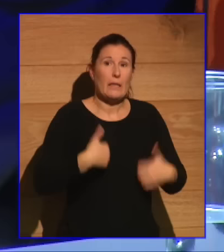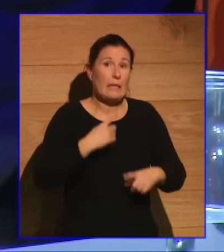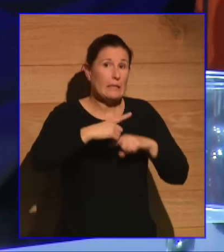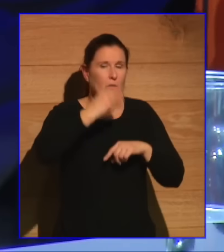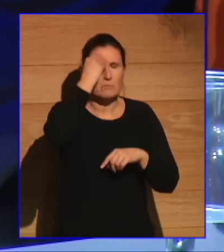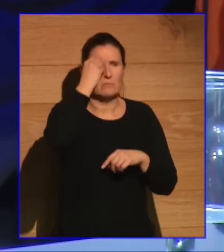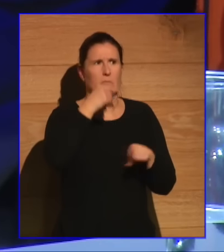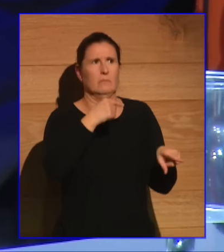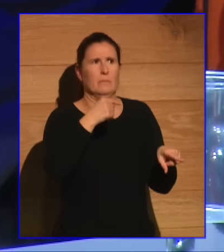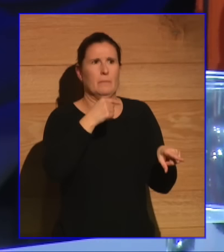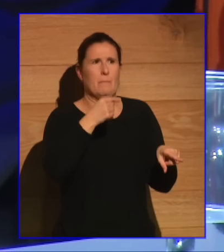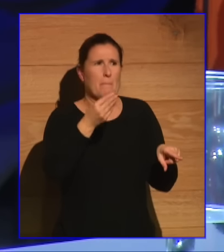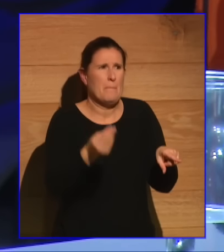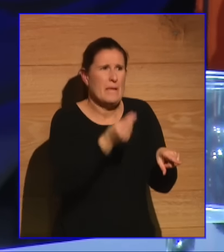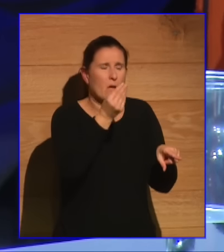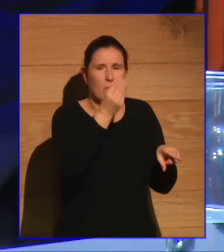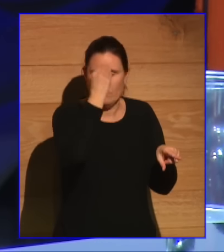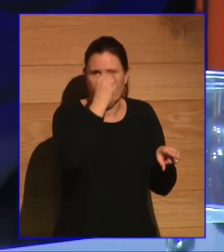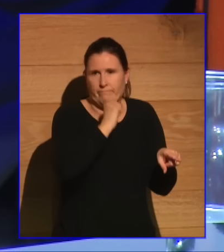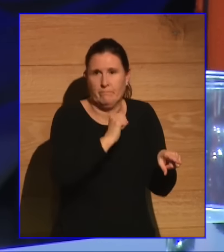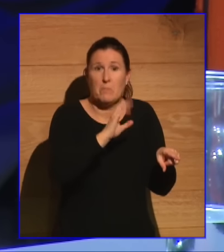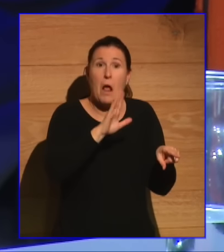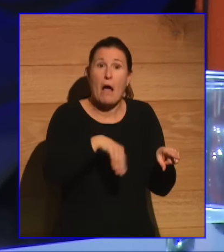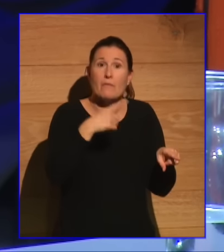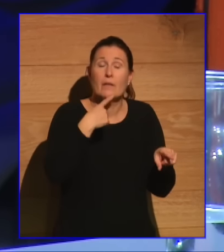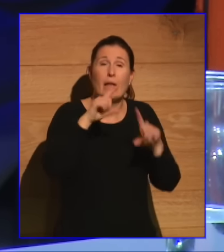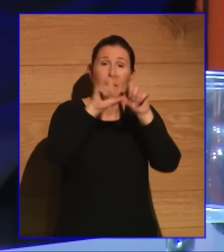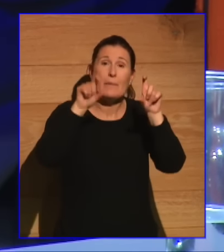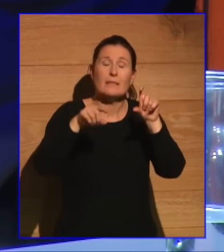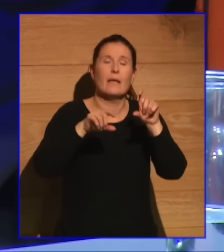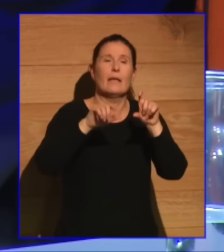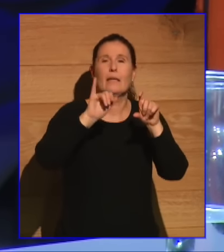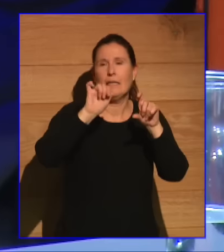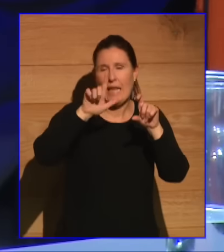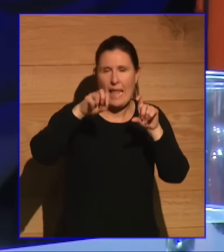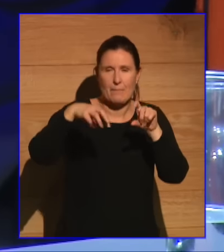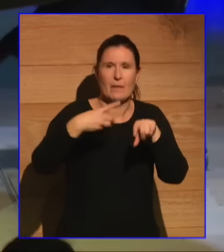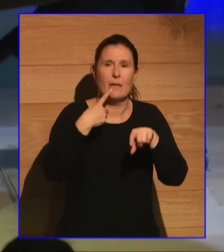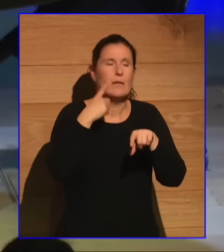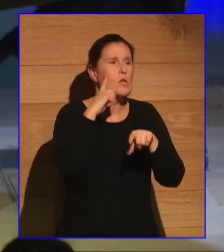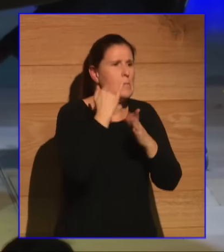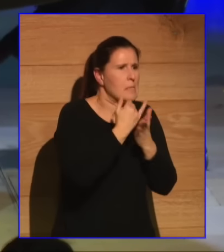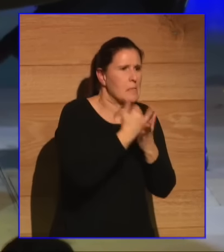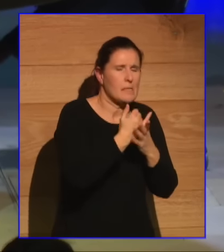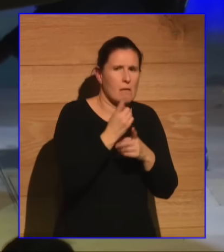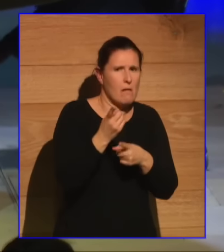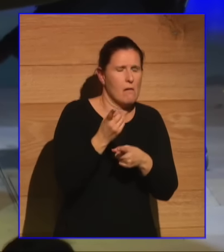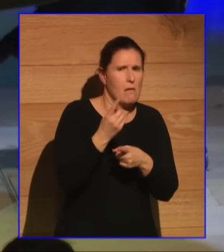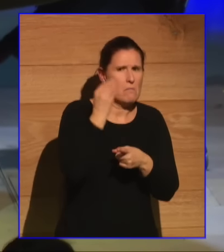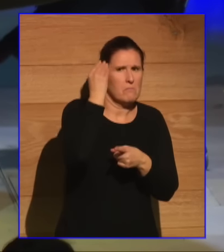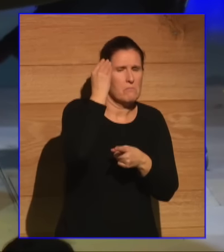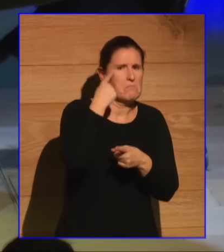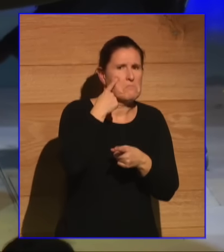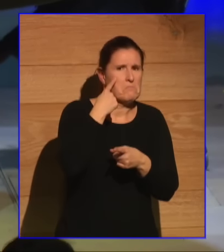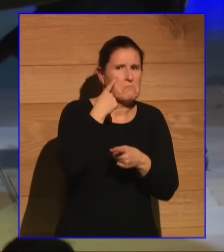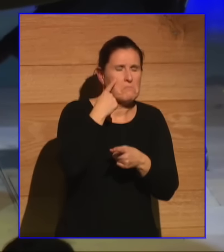que se pudiera mejorar todavía. Pero la gente de ILM le hizo una prueba. Y el intrigado, cuando